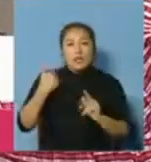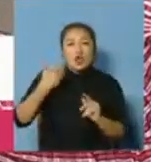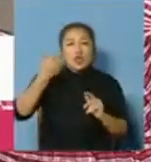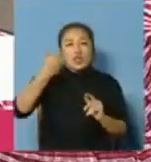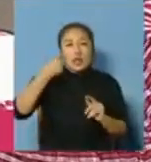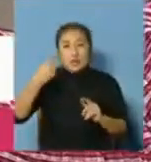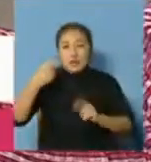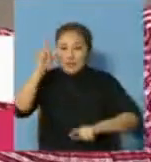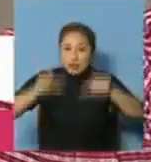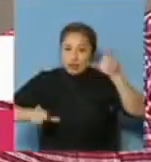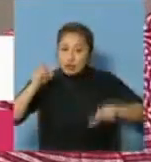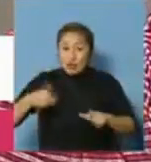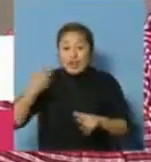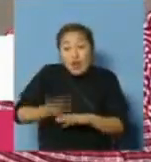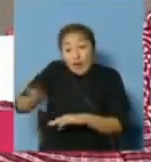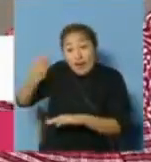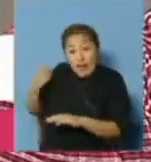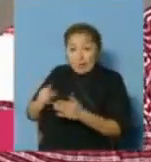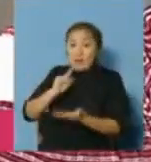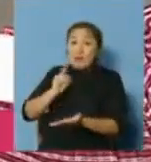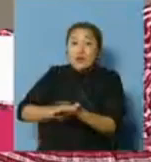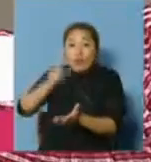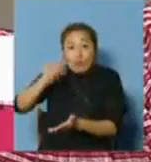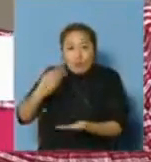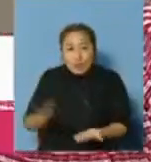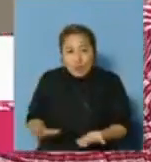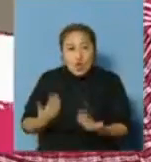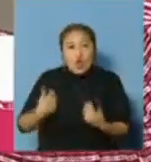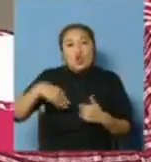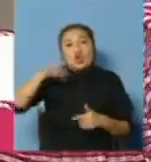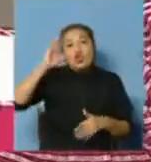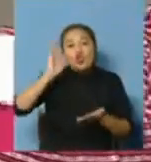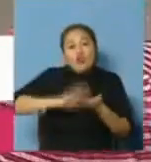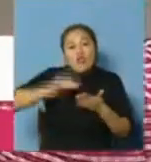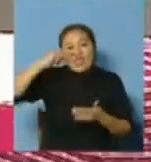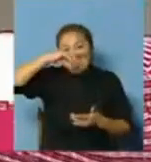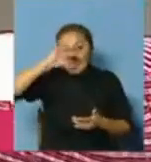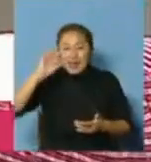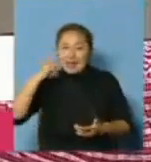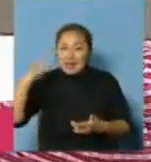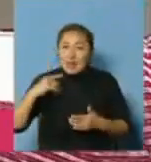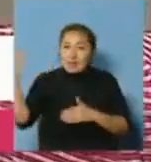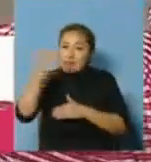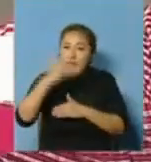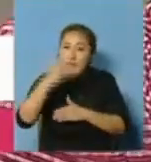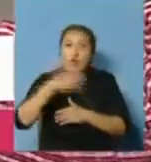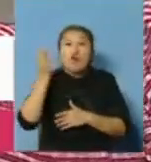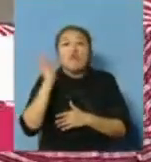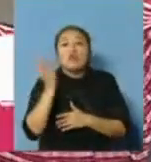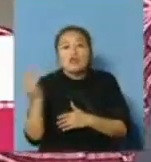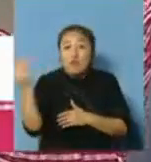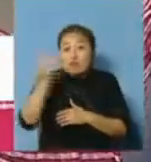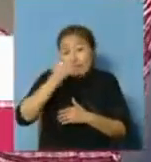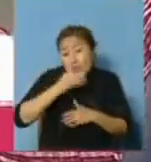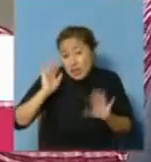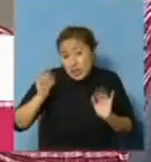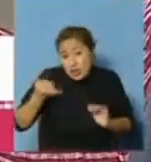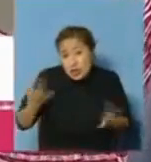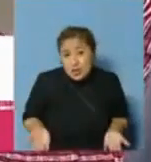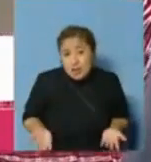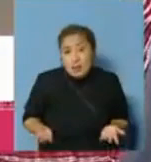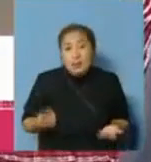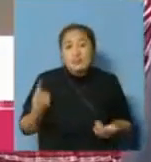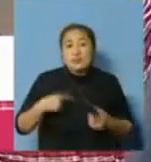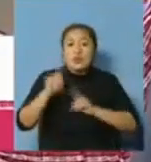6.000 personas de los que tenían el beneficio sobre 70 mil personas que debían venir obligatoriamente y